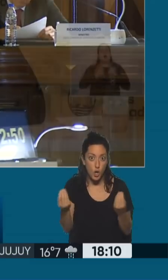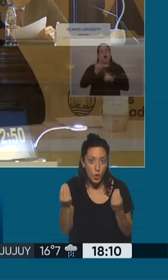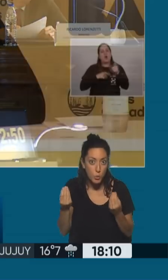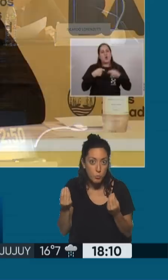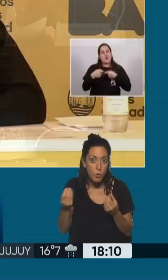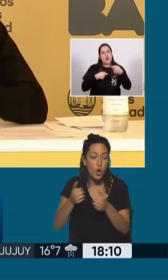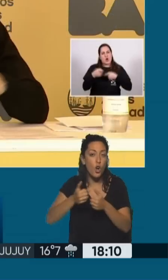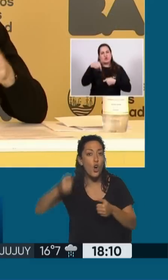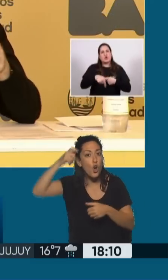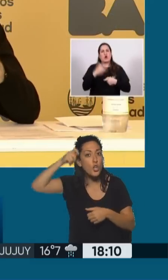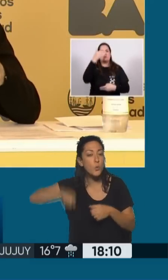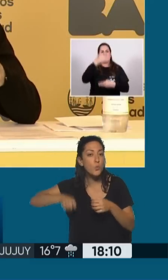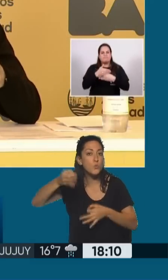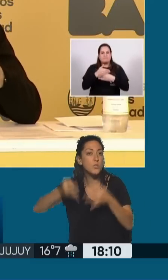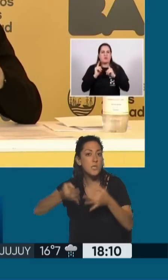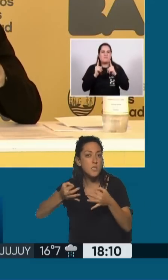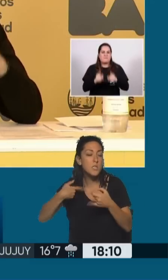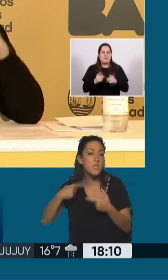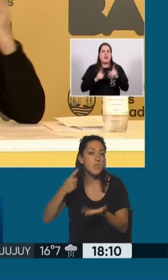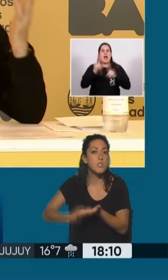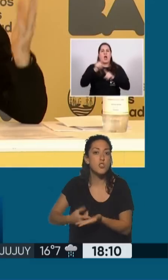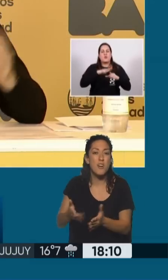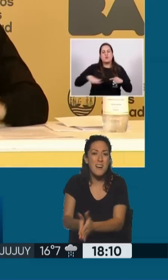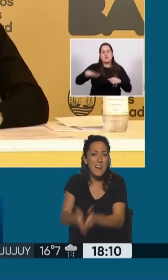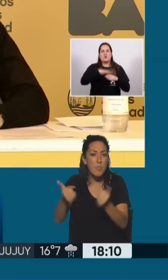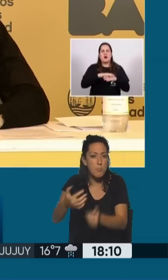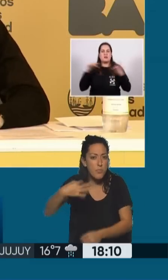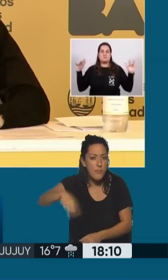a la mayor brevedad posible, porque si no lo hace,